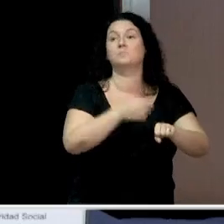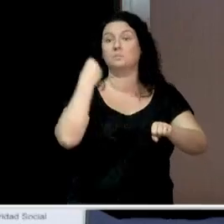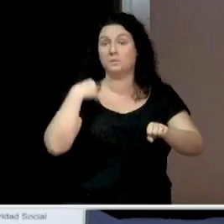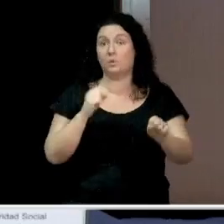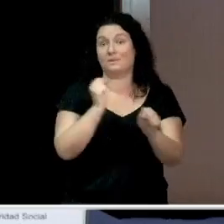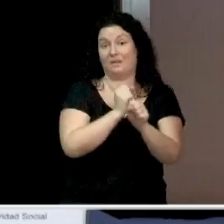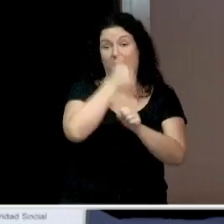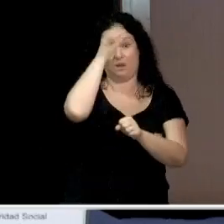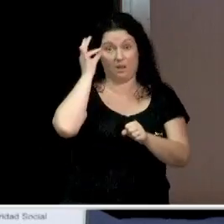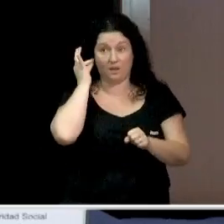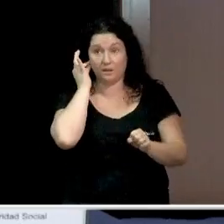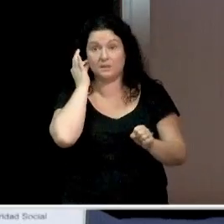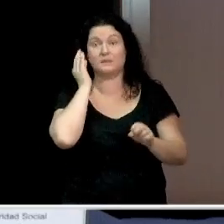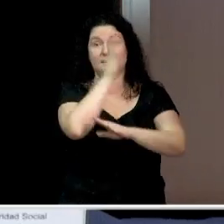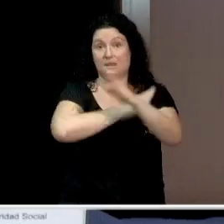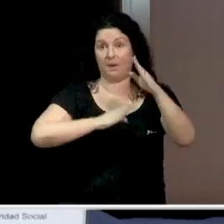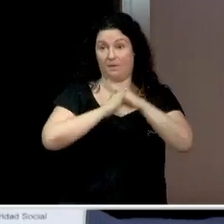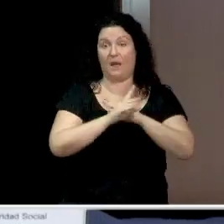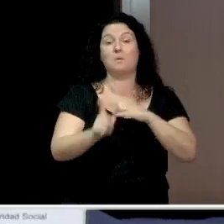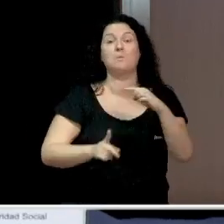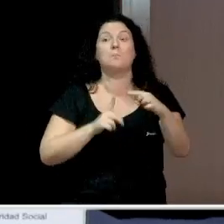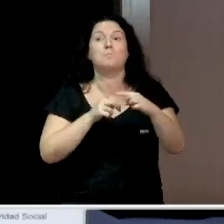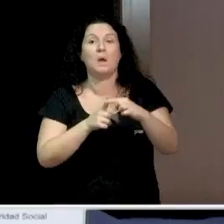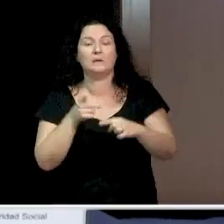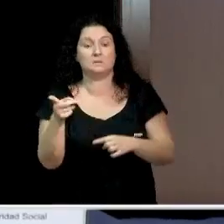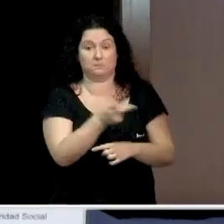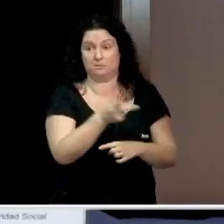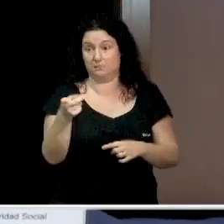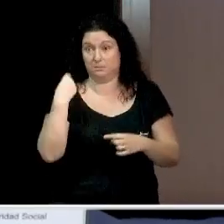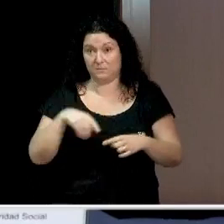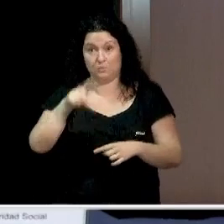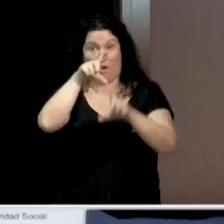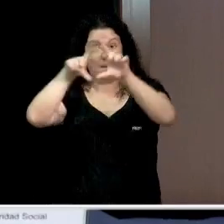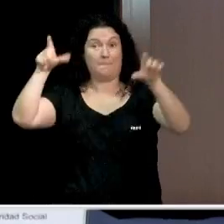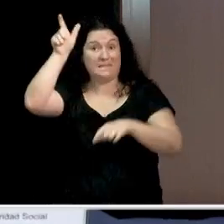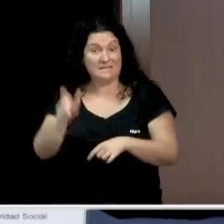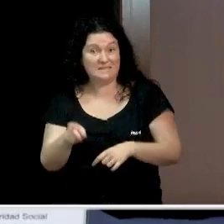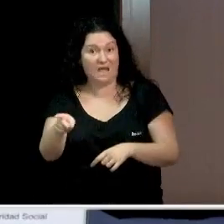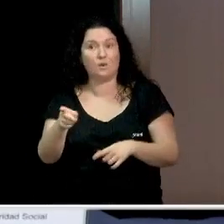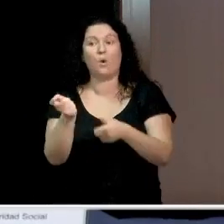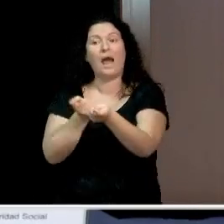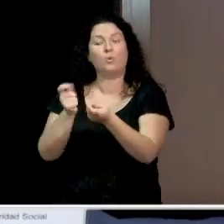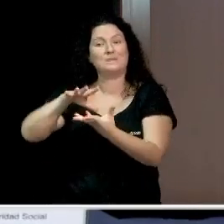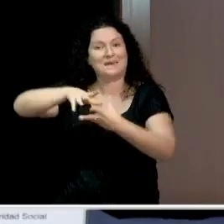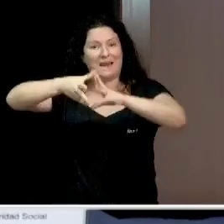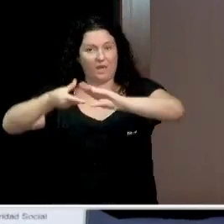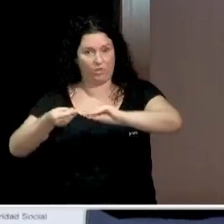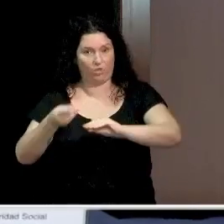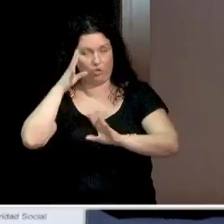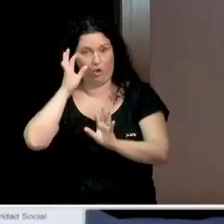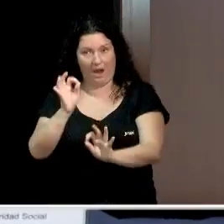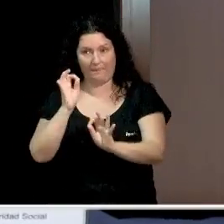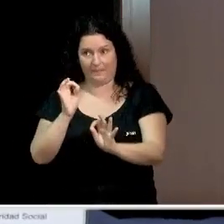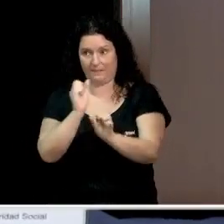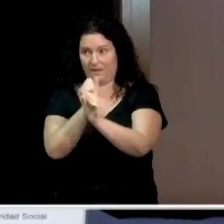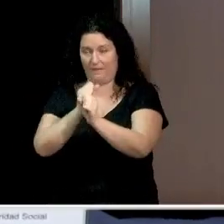trabajadores y trabajadoras con discapacidad, como la realización por el empleador de los ajustes razonables en los puestos de